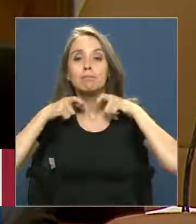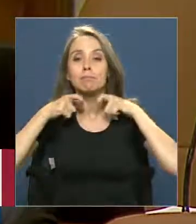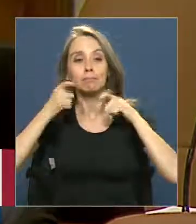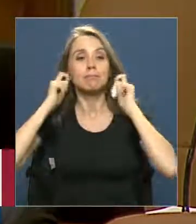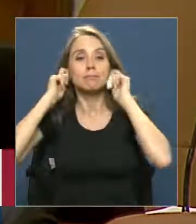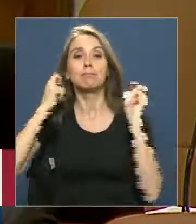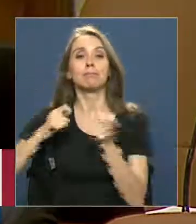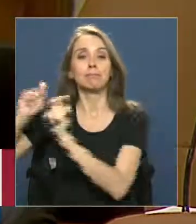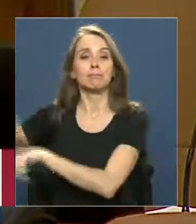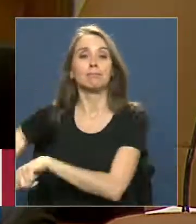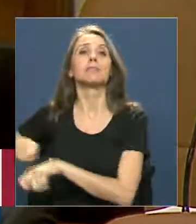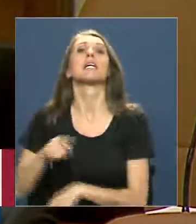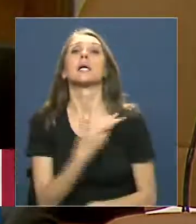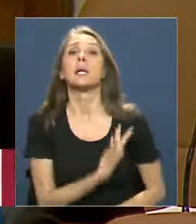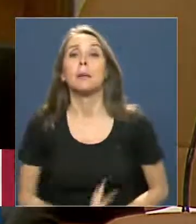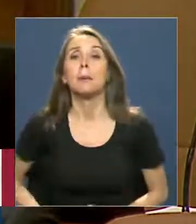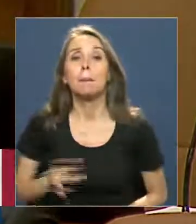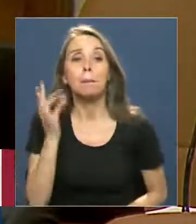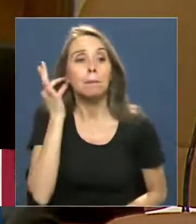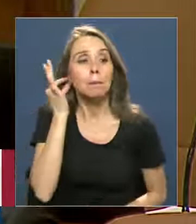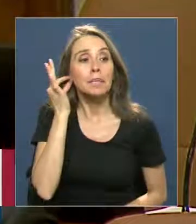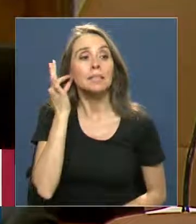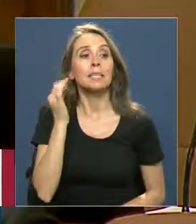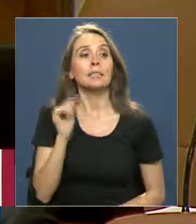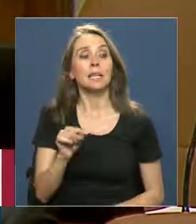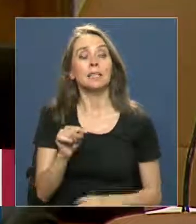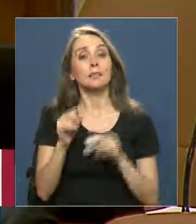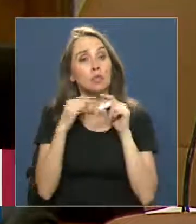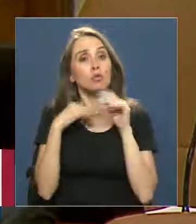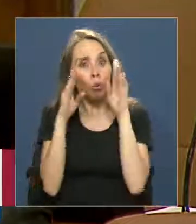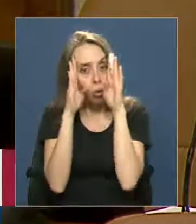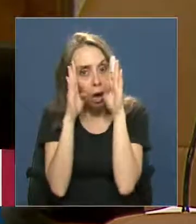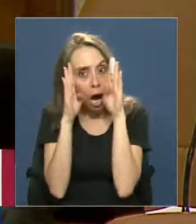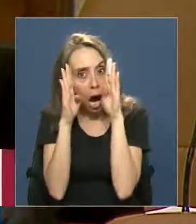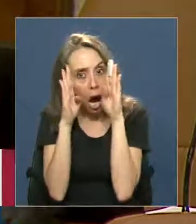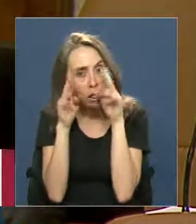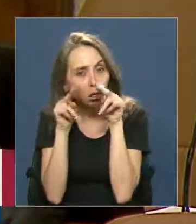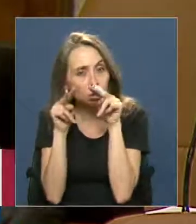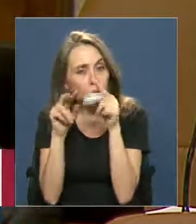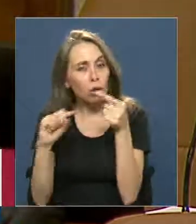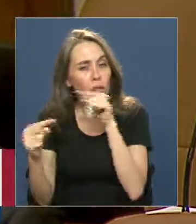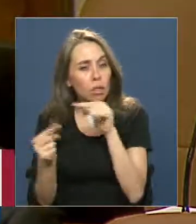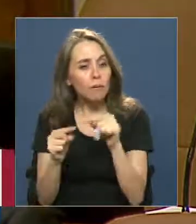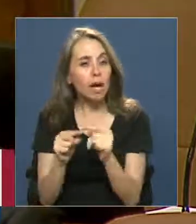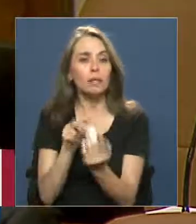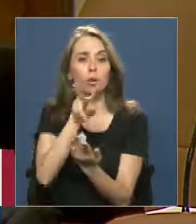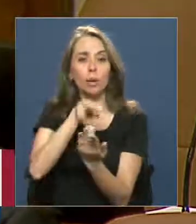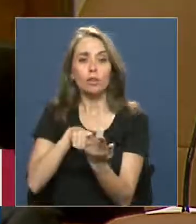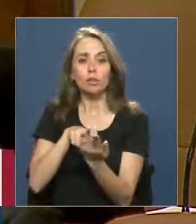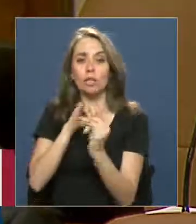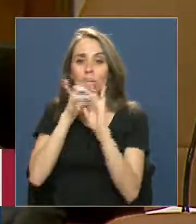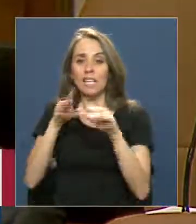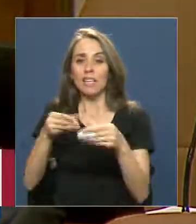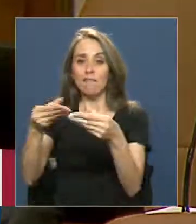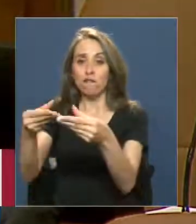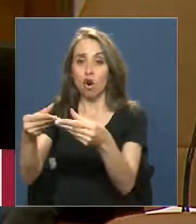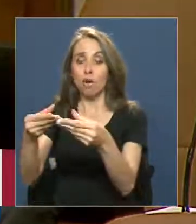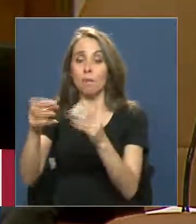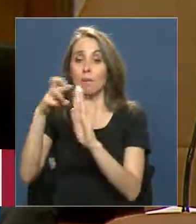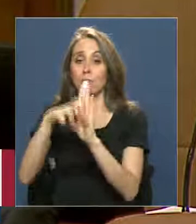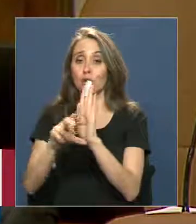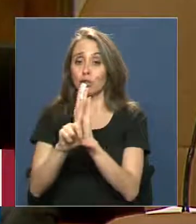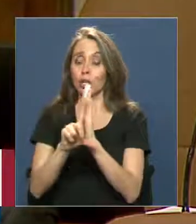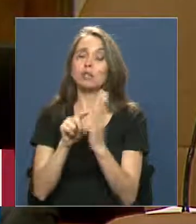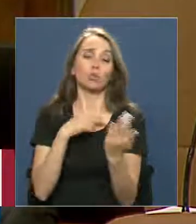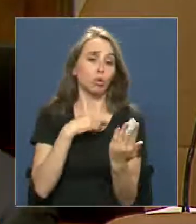Presidenta, he puesto harta atención en el debate y obviamente en el informe del proyecto y lo acabo de leer,